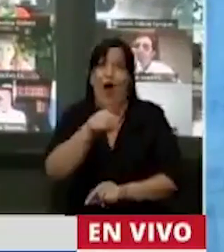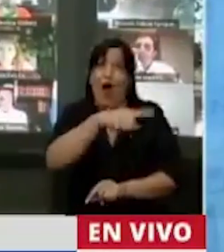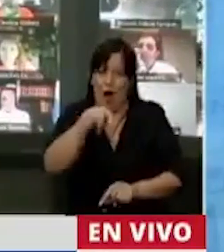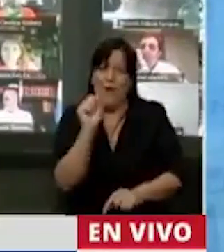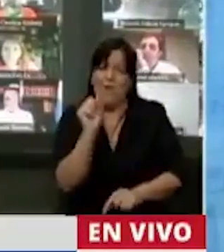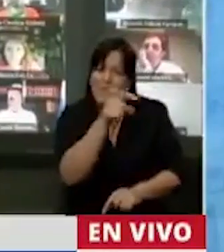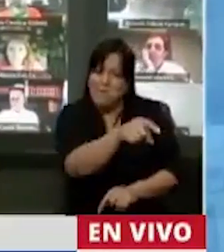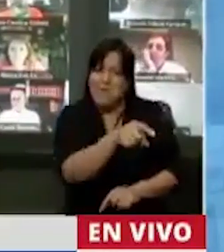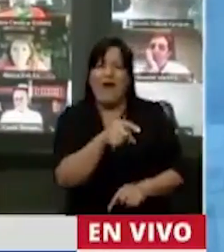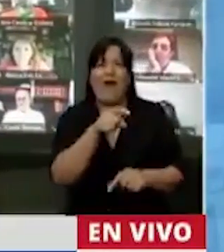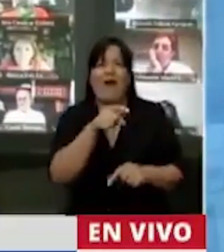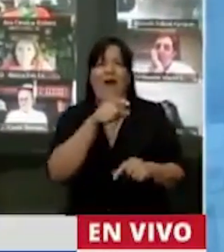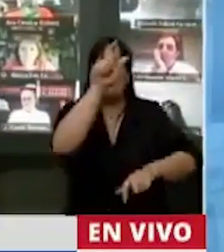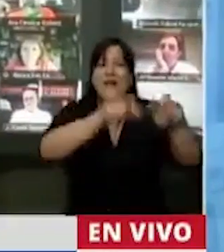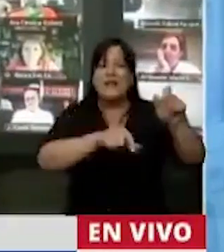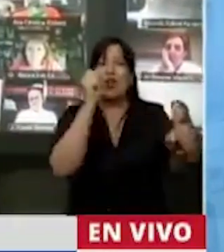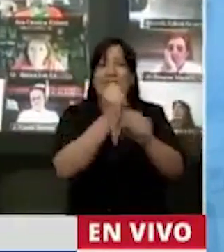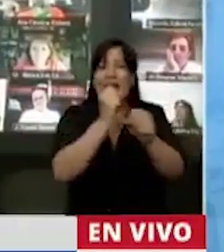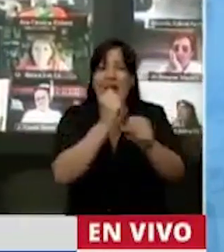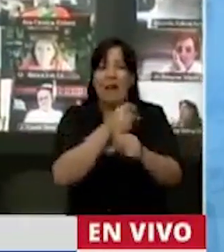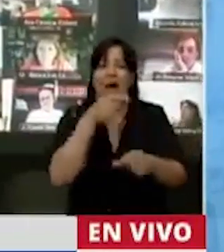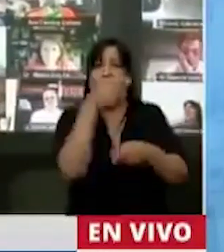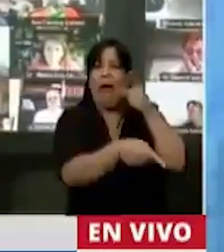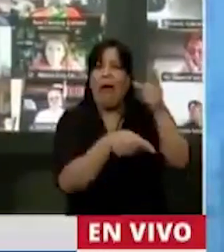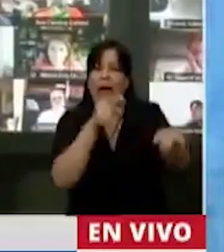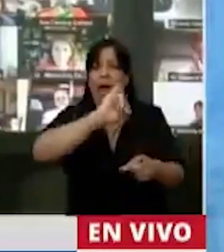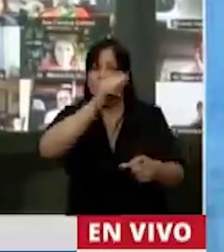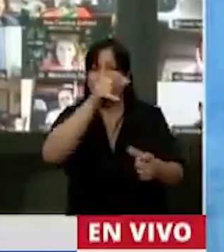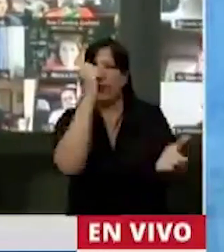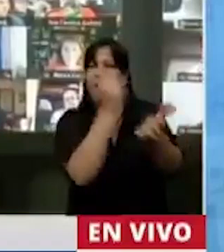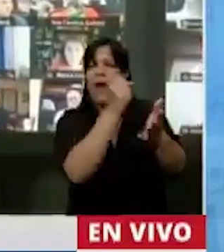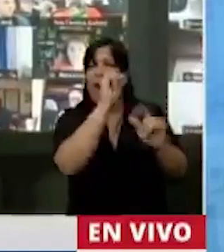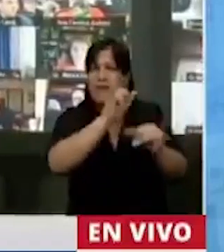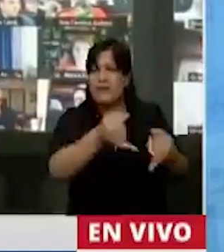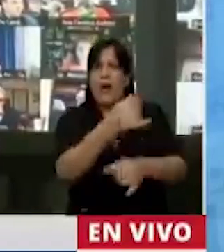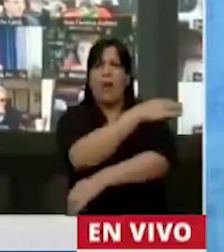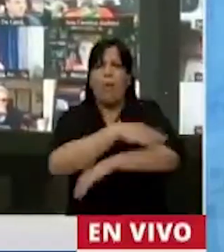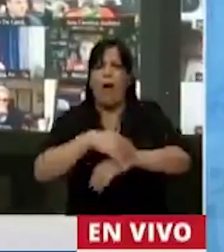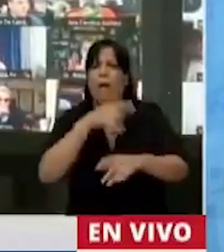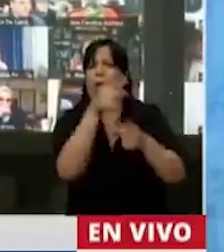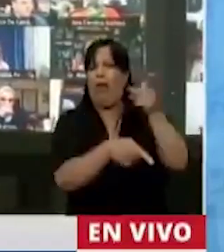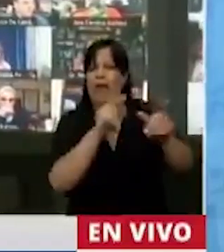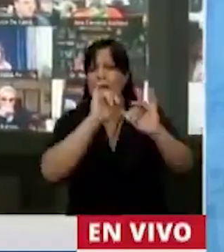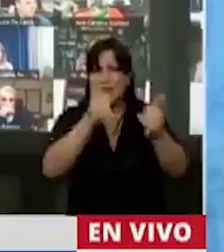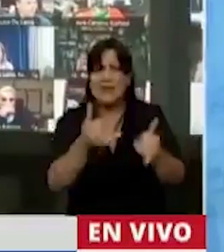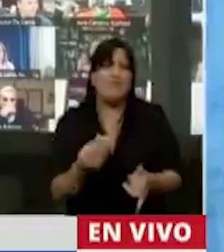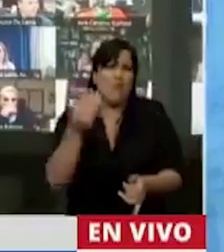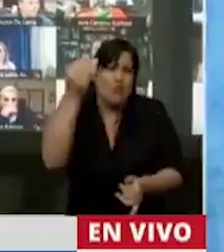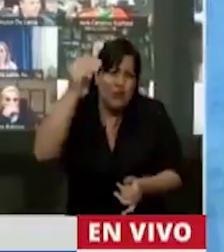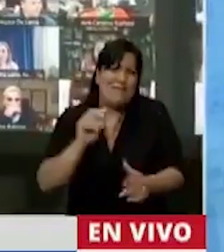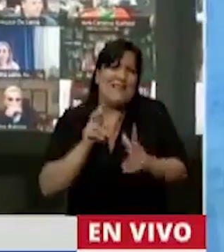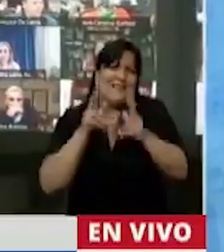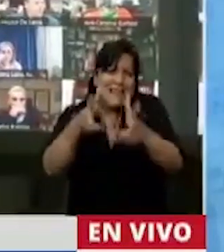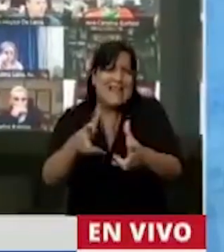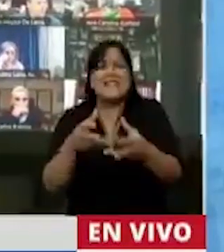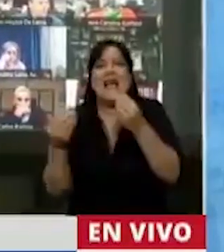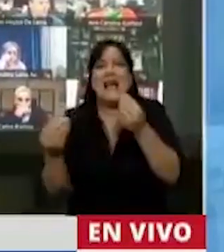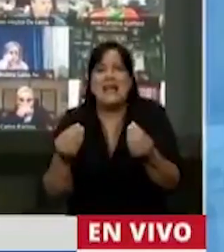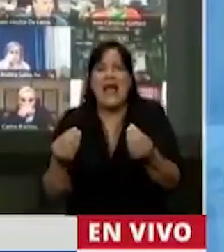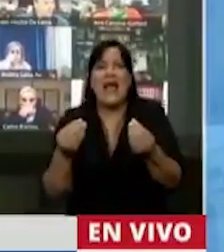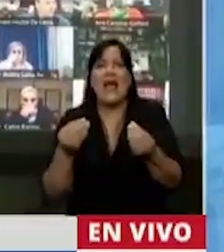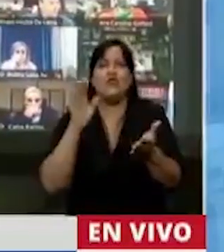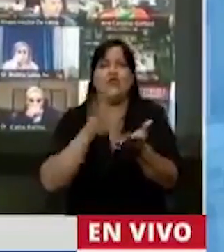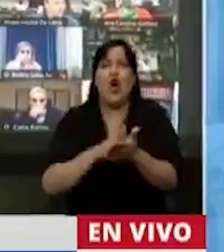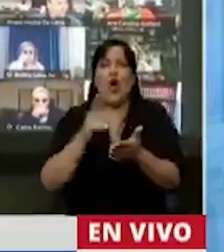a trabajadoras, a trabajadores y a los que menos tienen. Son los que han dicho millones de veces y muchas veces que la